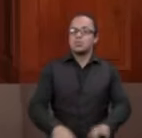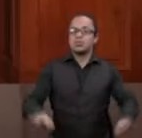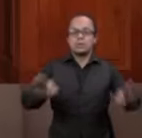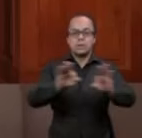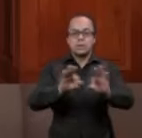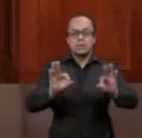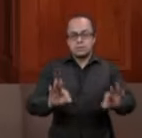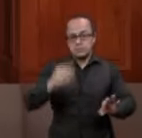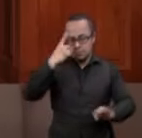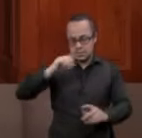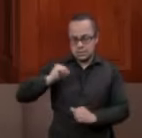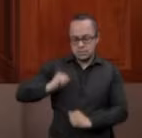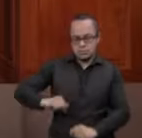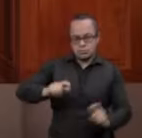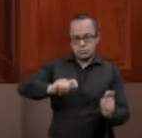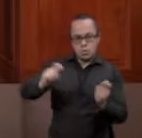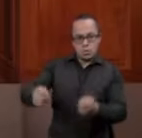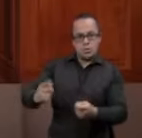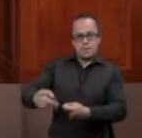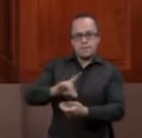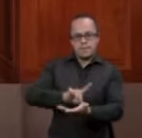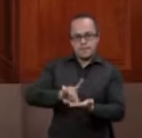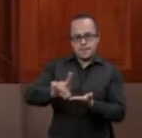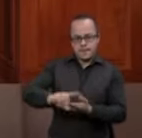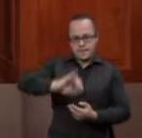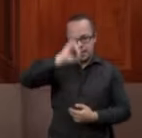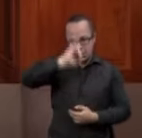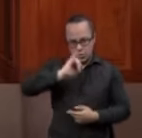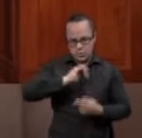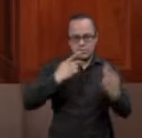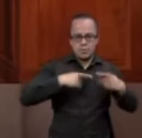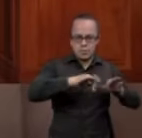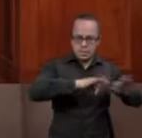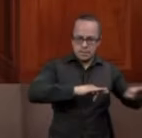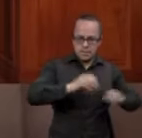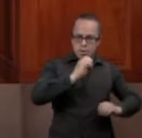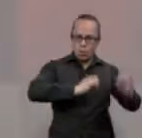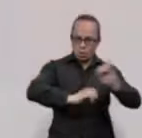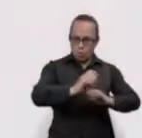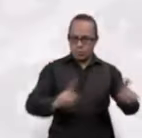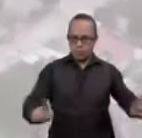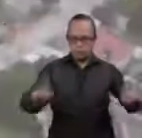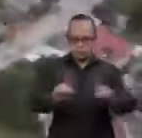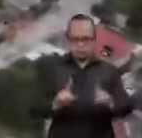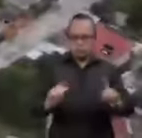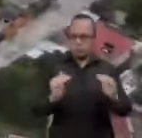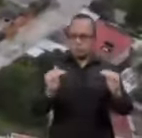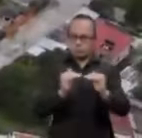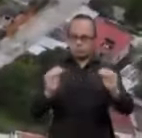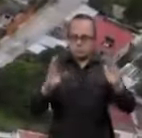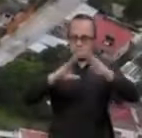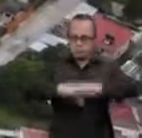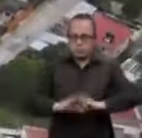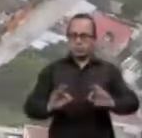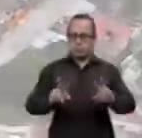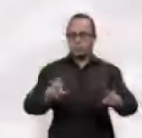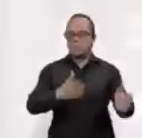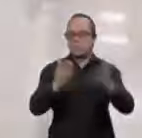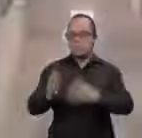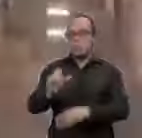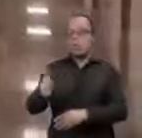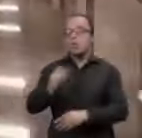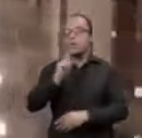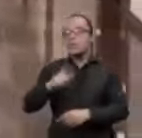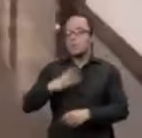en la tutela de los derechos obrero-patronales. Además, inició funciones el tercer tribunal en